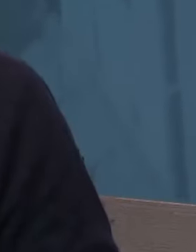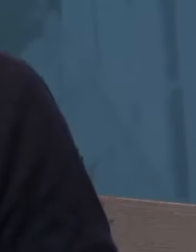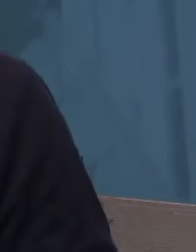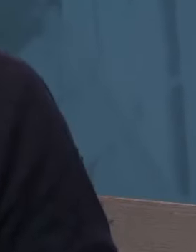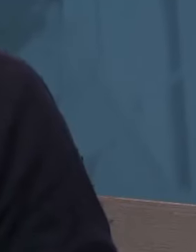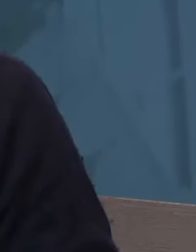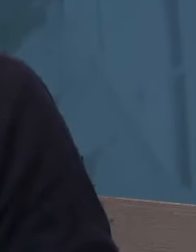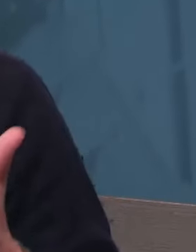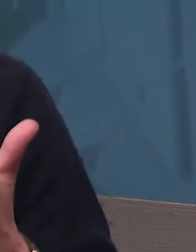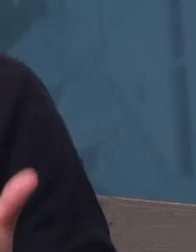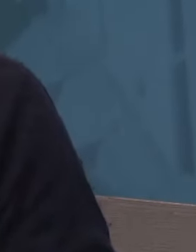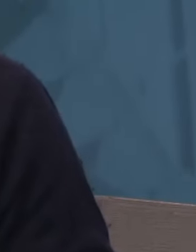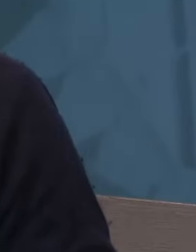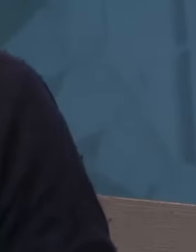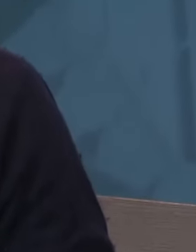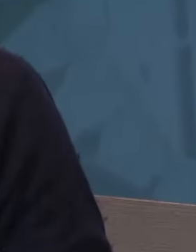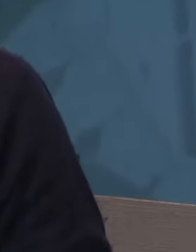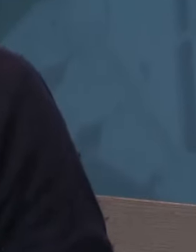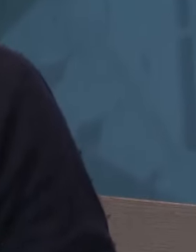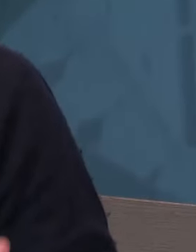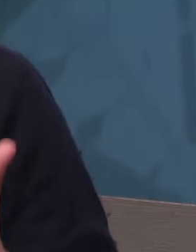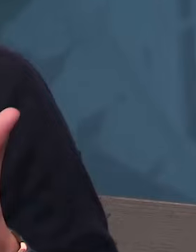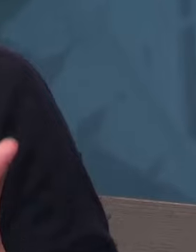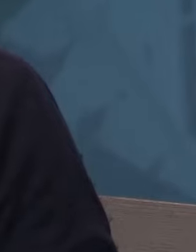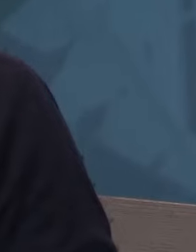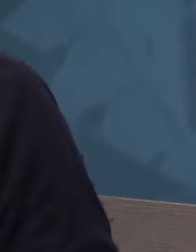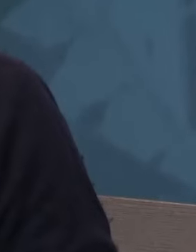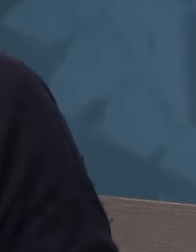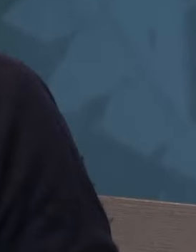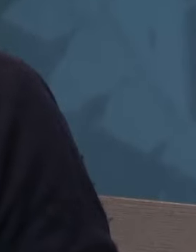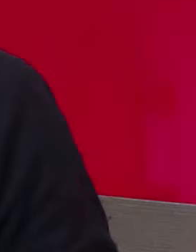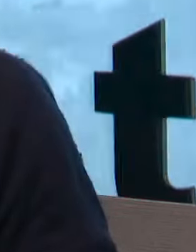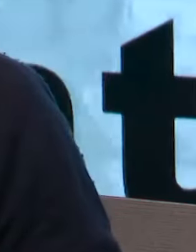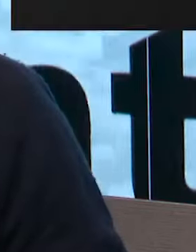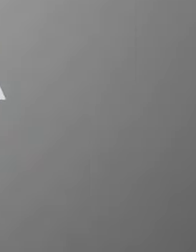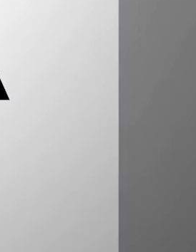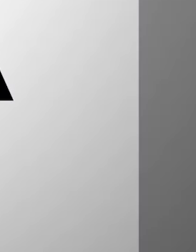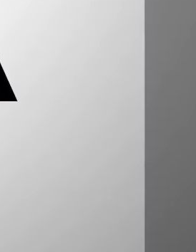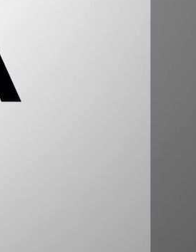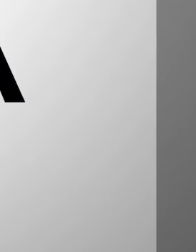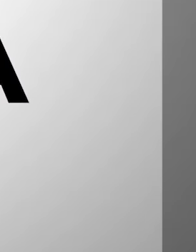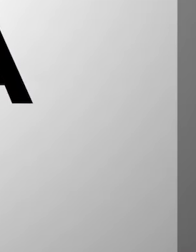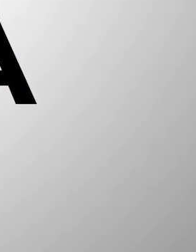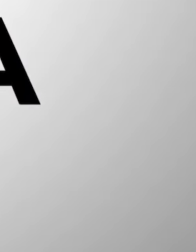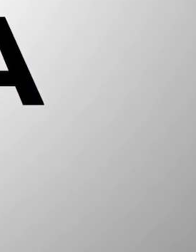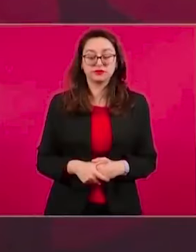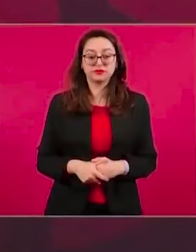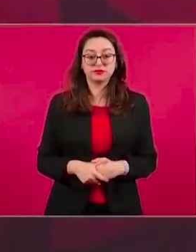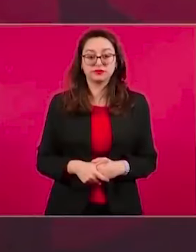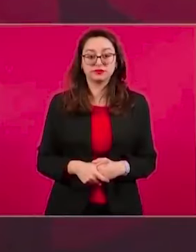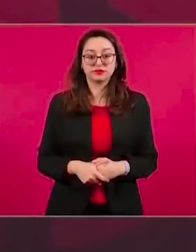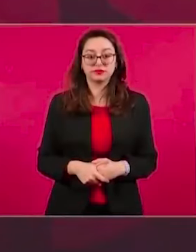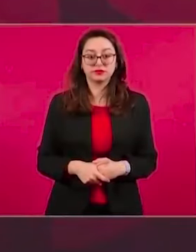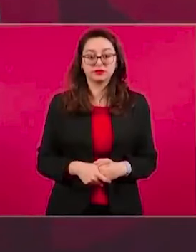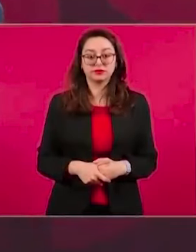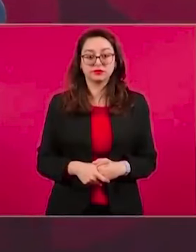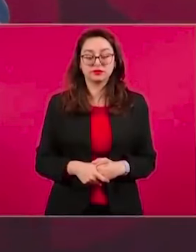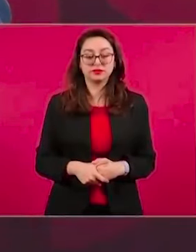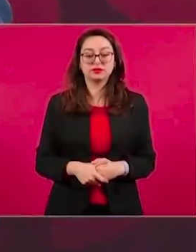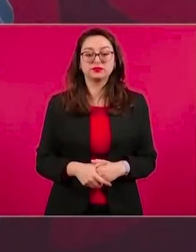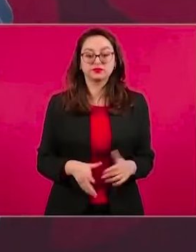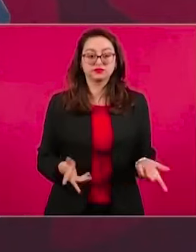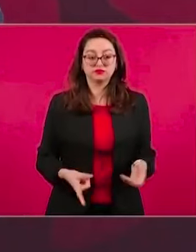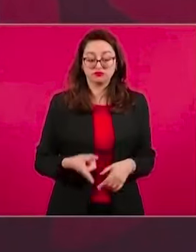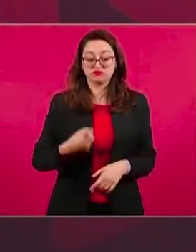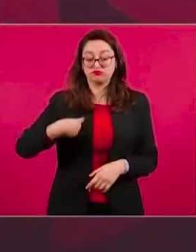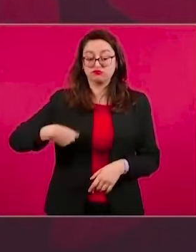reparación de pozos la apertura de nuevos pozos y la captación de agua pluvial se están haciendo varias